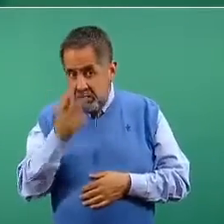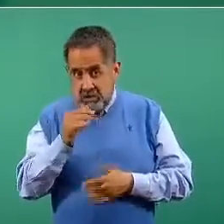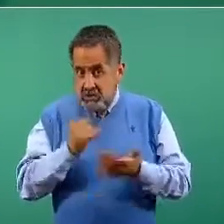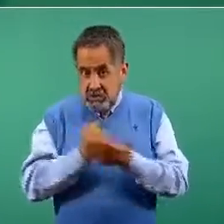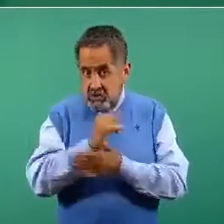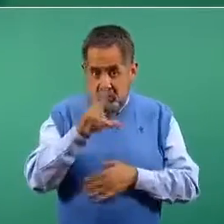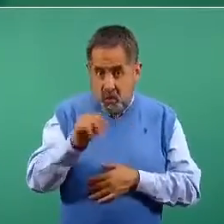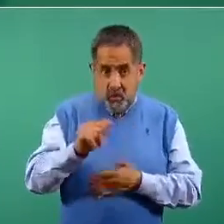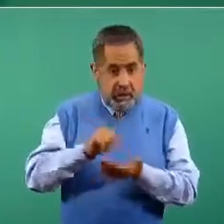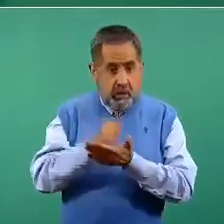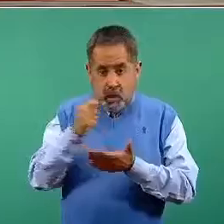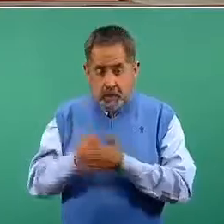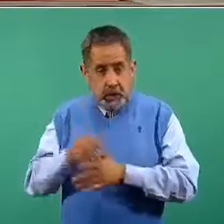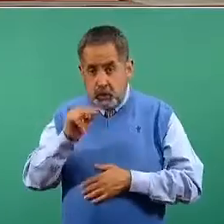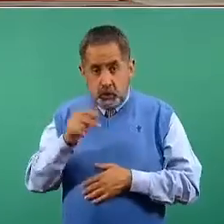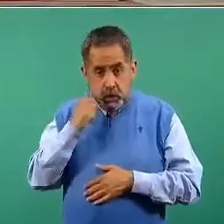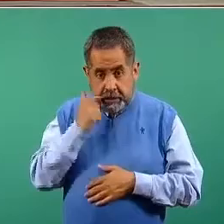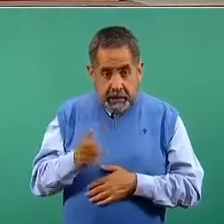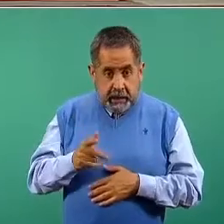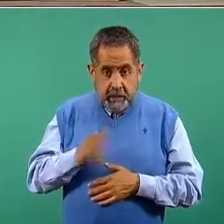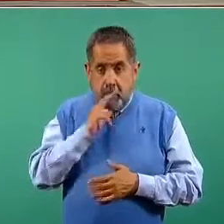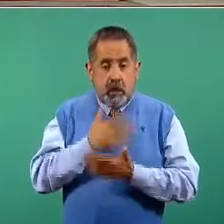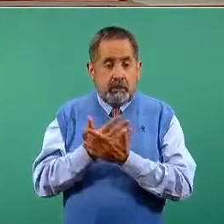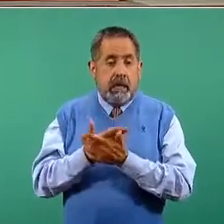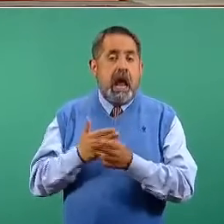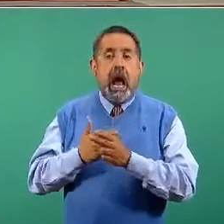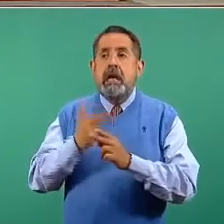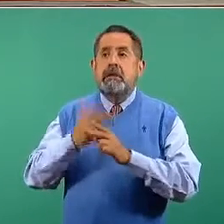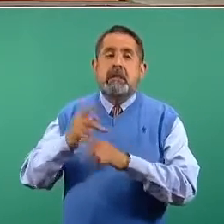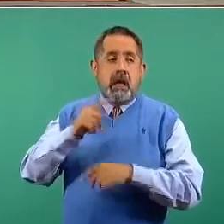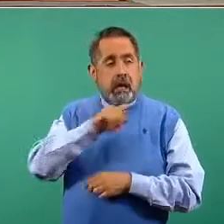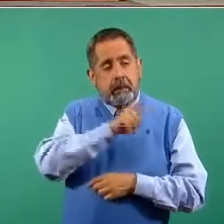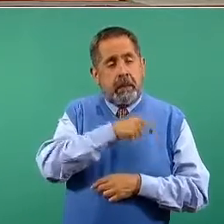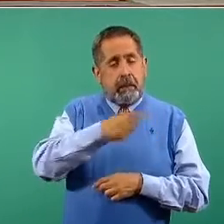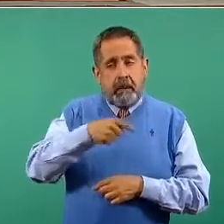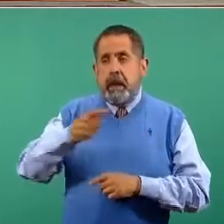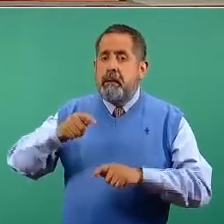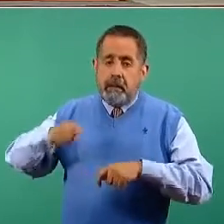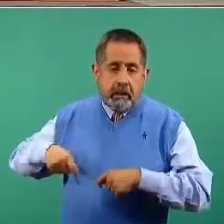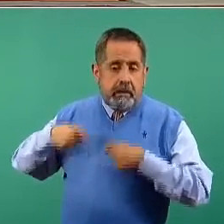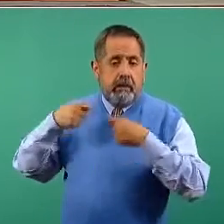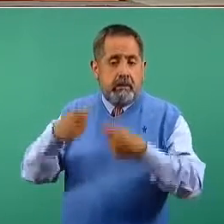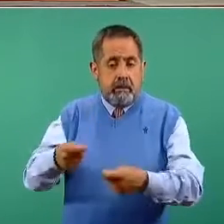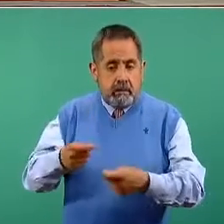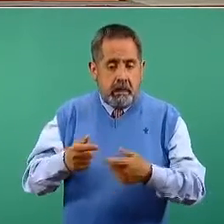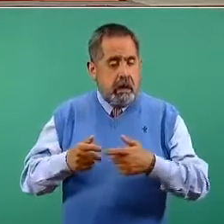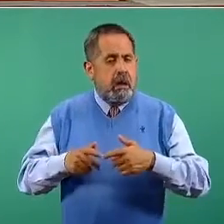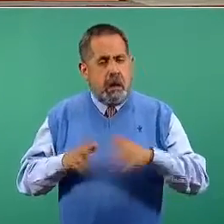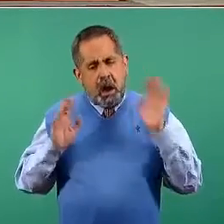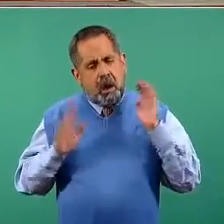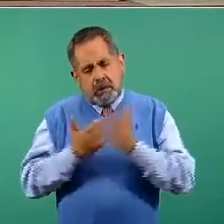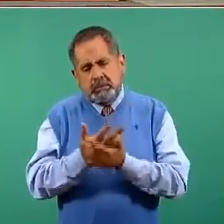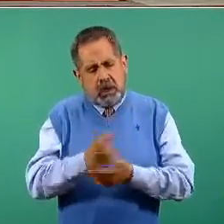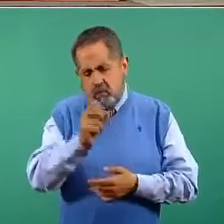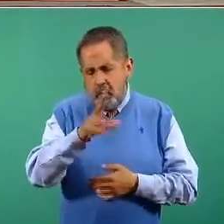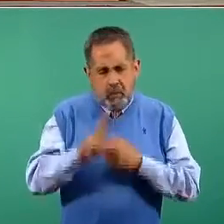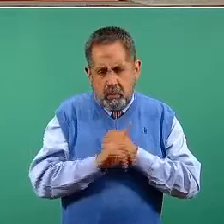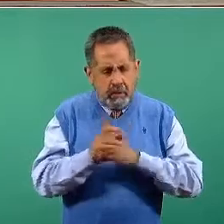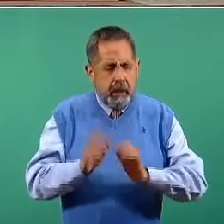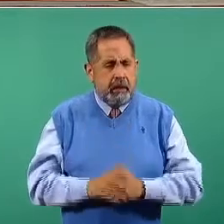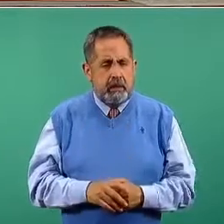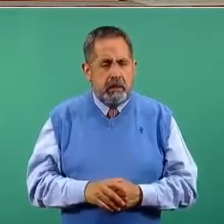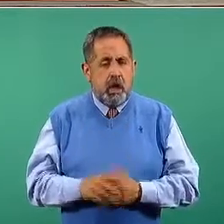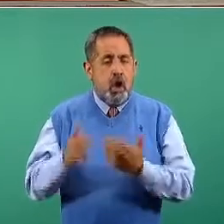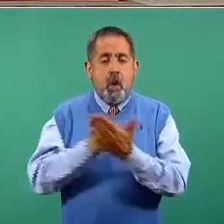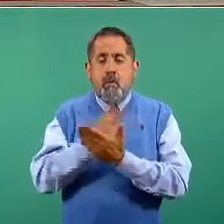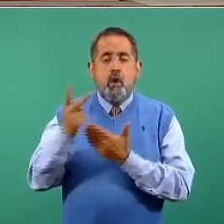que Tamaulipas en este momento espere al avance de la vacunación, pues esperamos. El programa